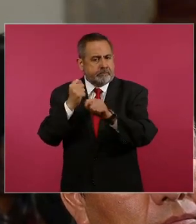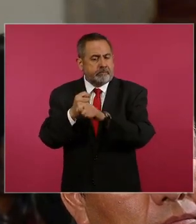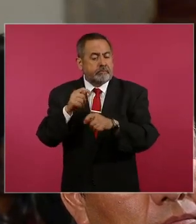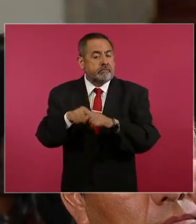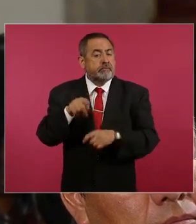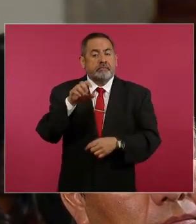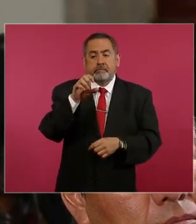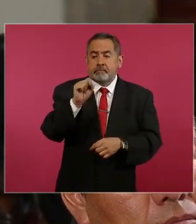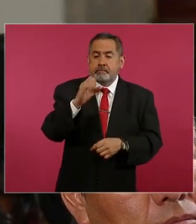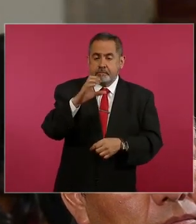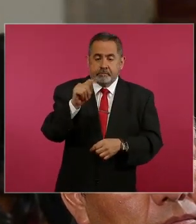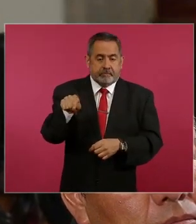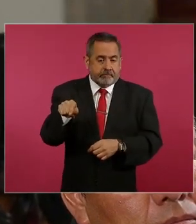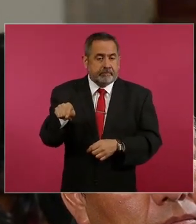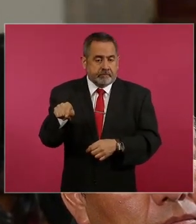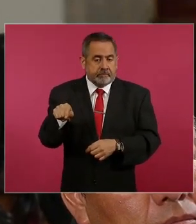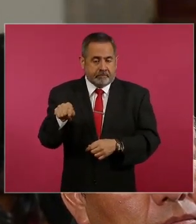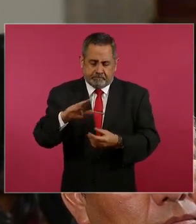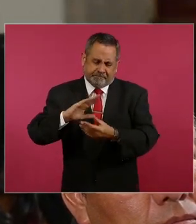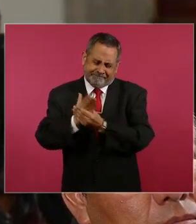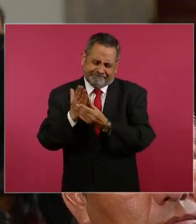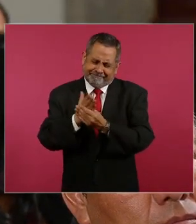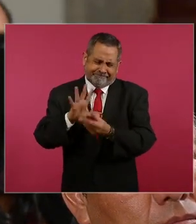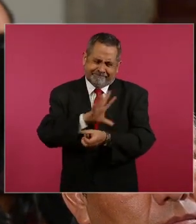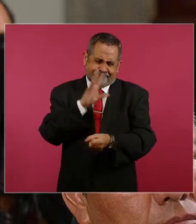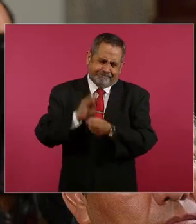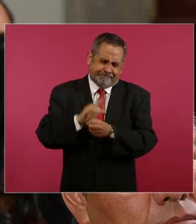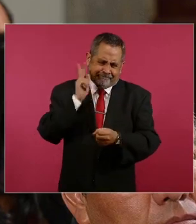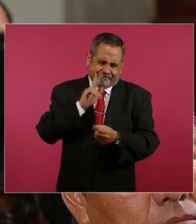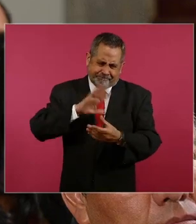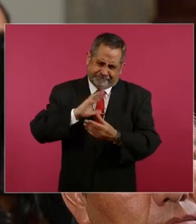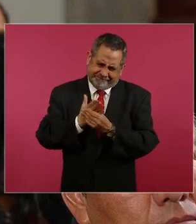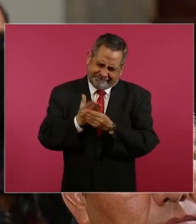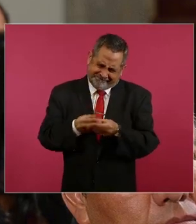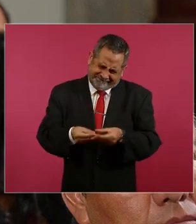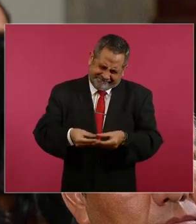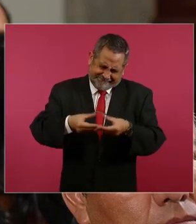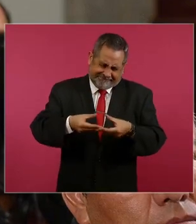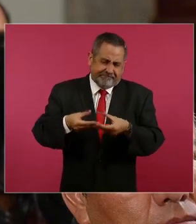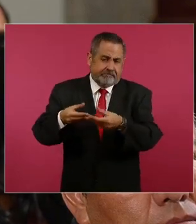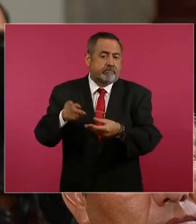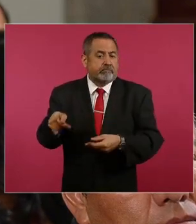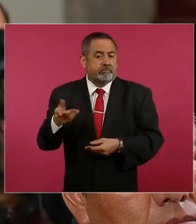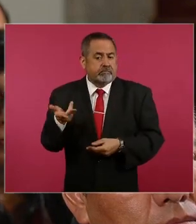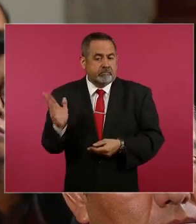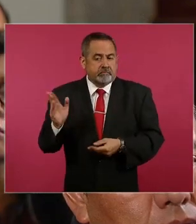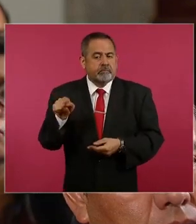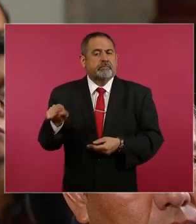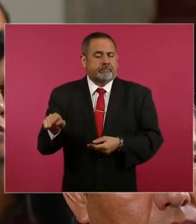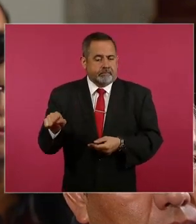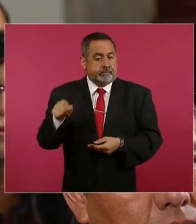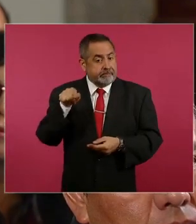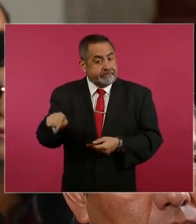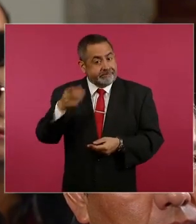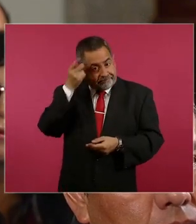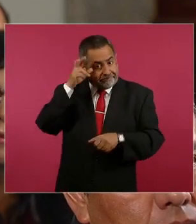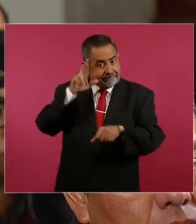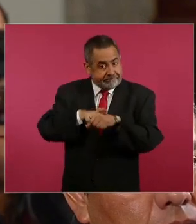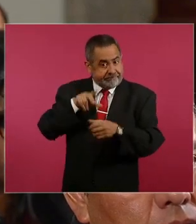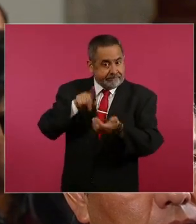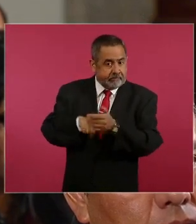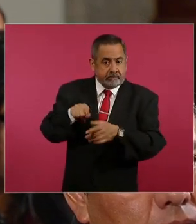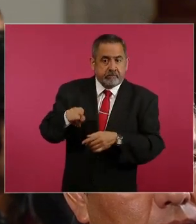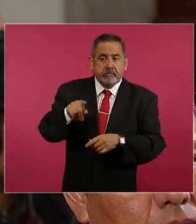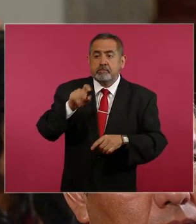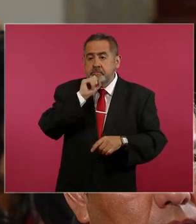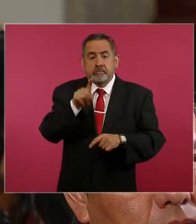SCT, donde ya le expuse exactamente todo cómo fue el despido, incluso ese director del centro de la SCT